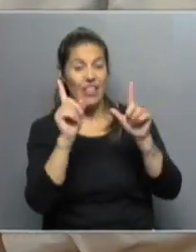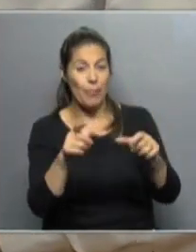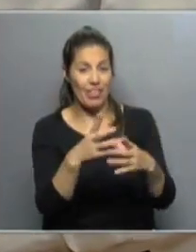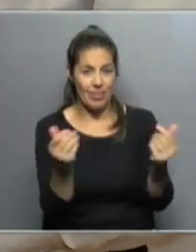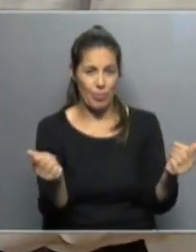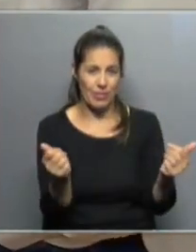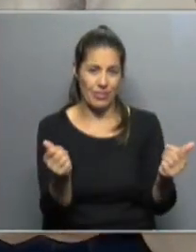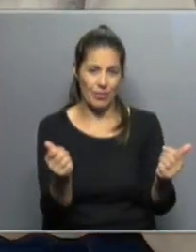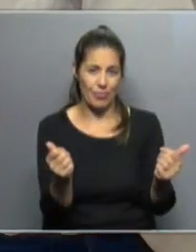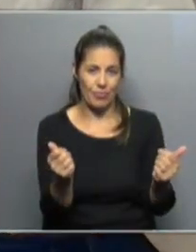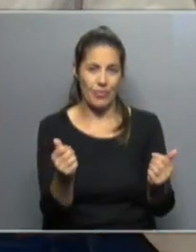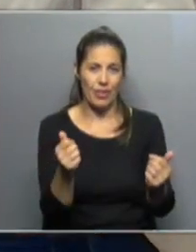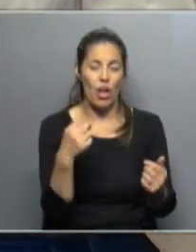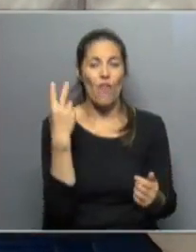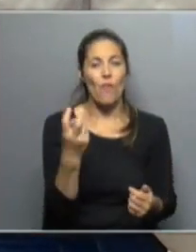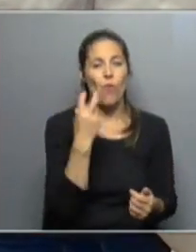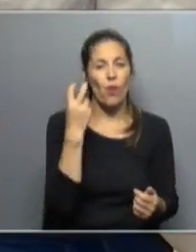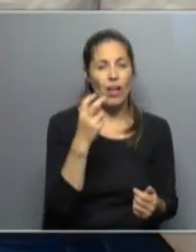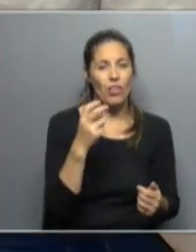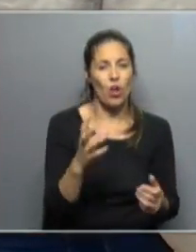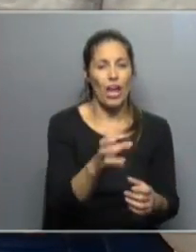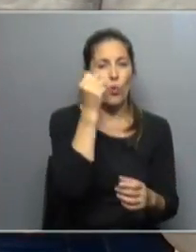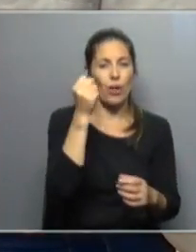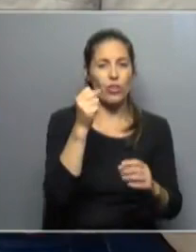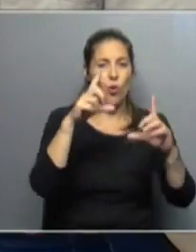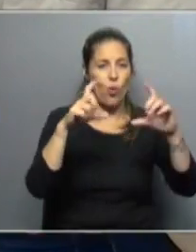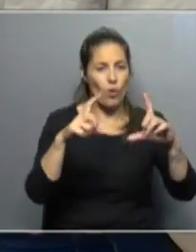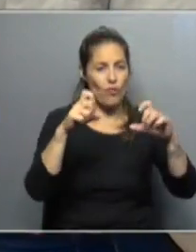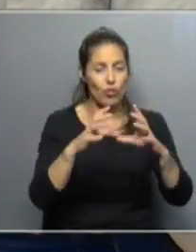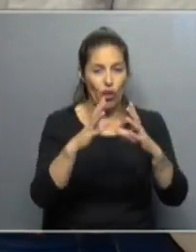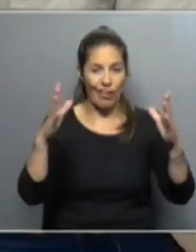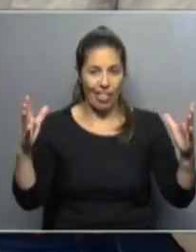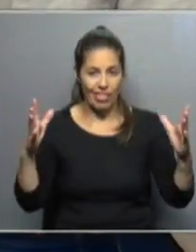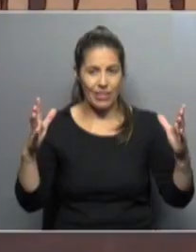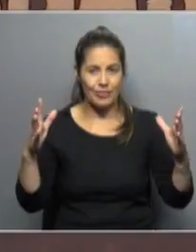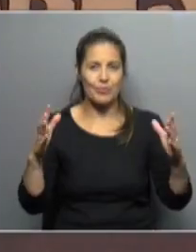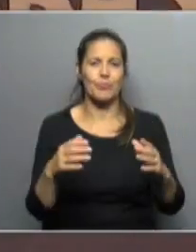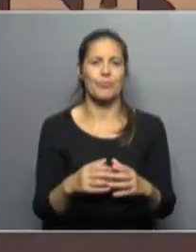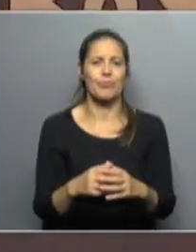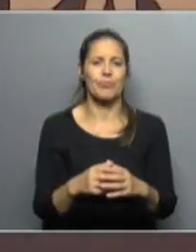desaparecida. Entonces buscando me encuentro una foto de bastante grande,